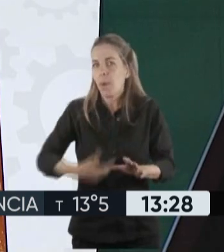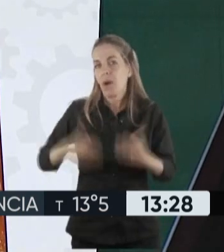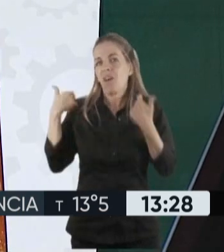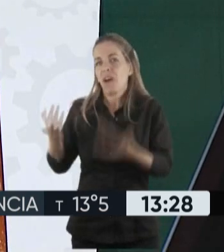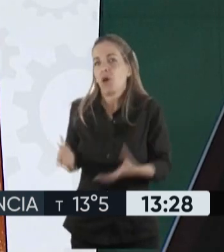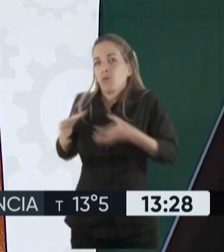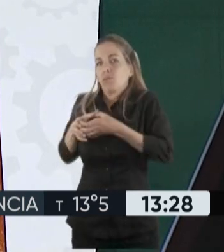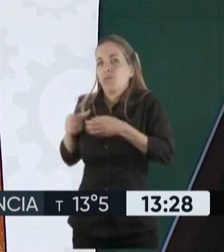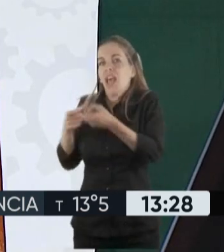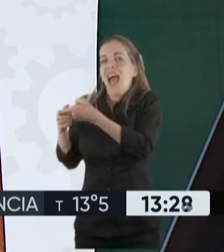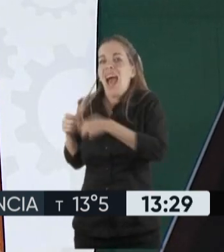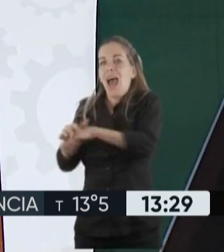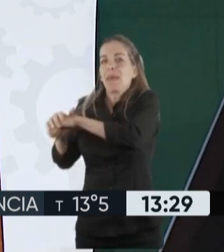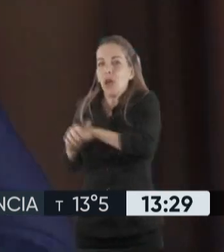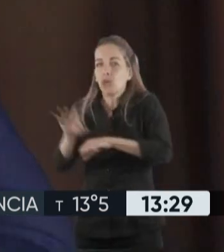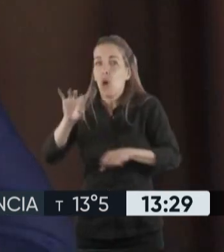amigos.